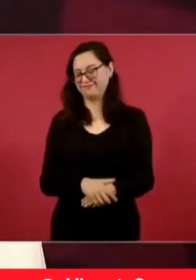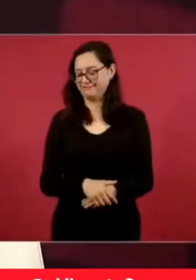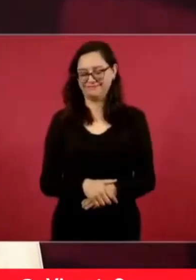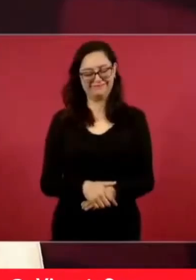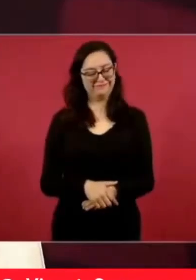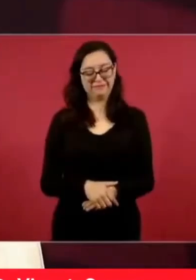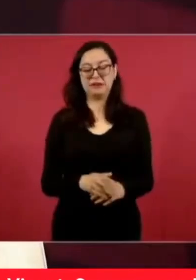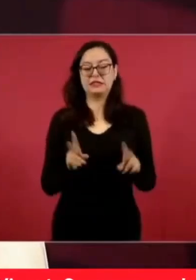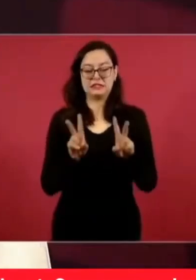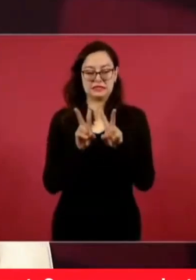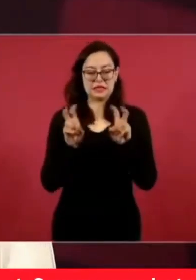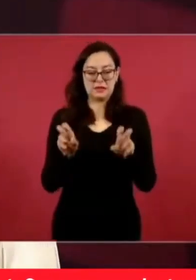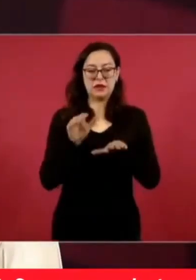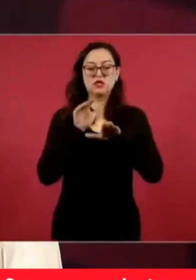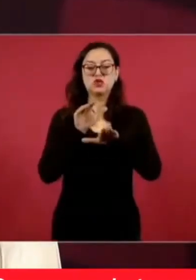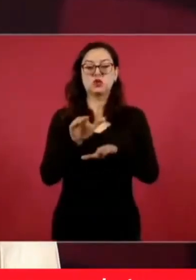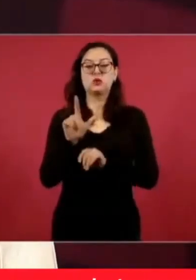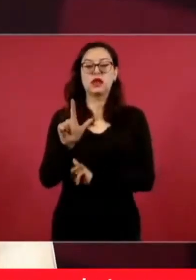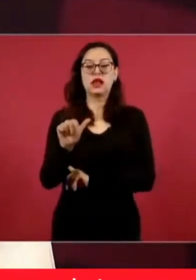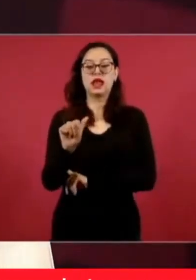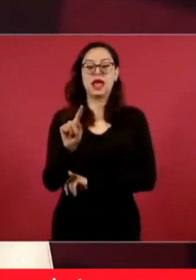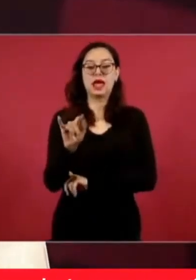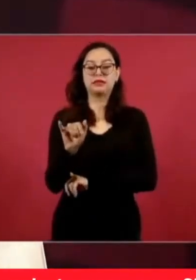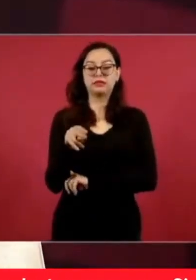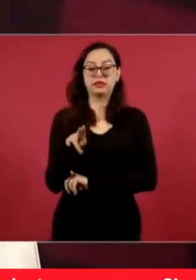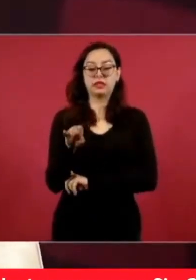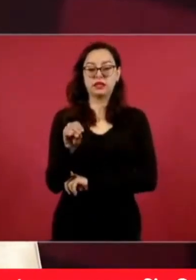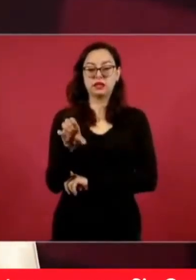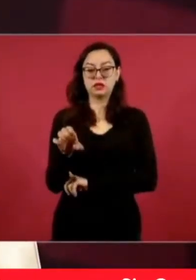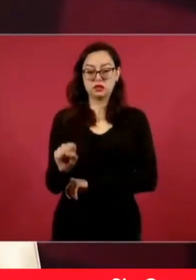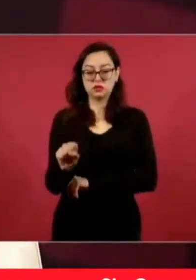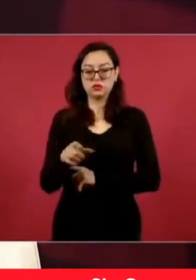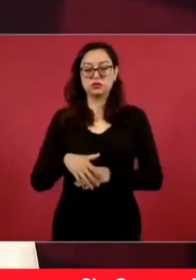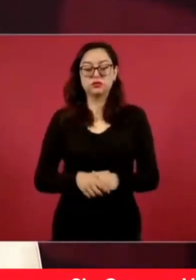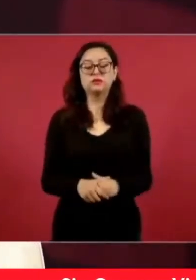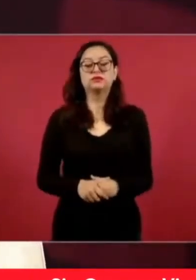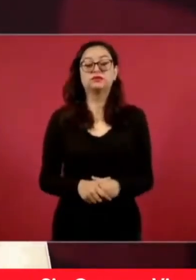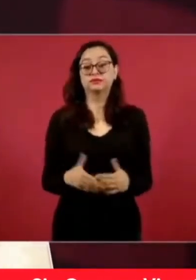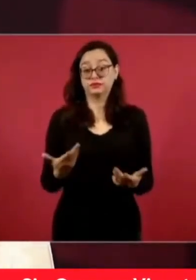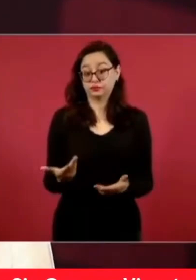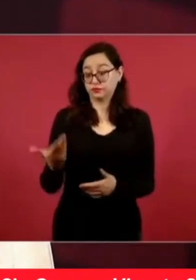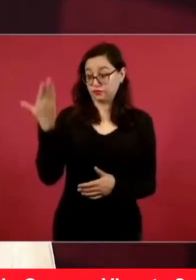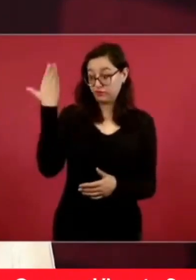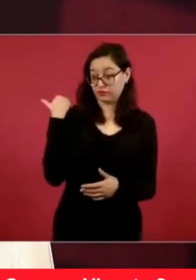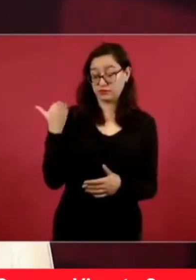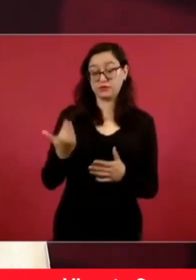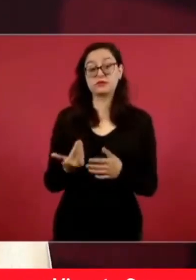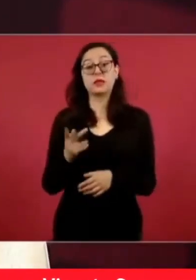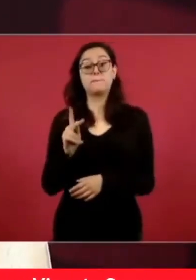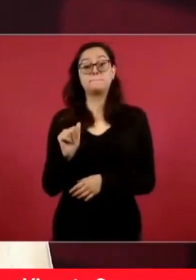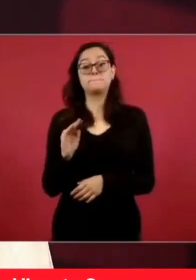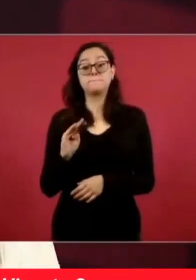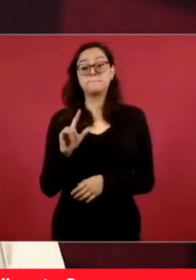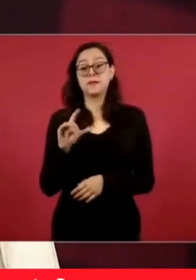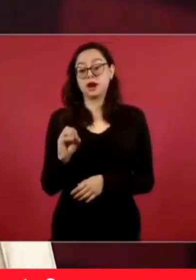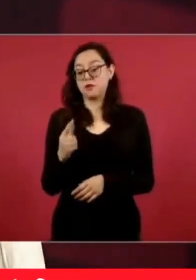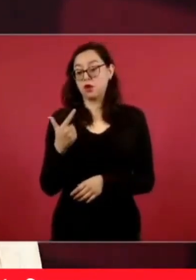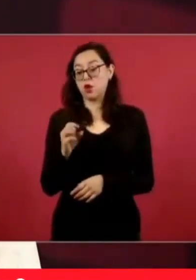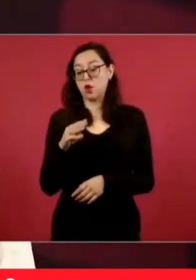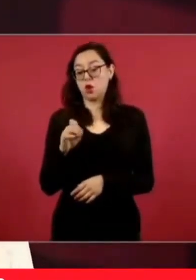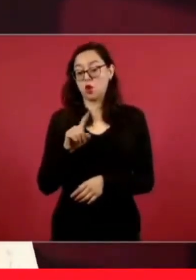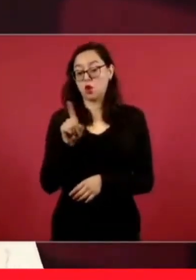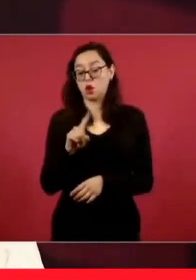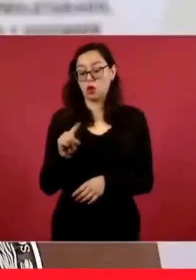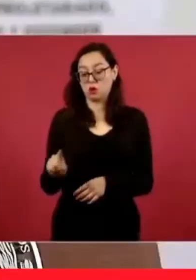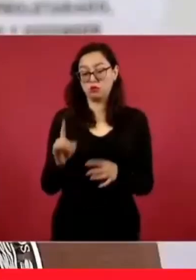la participación en conferencia de prensa matutina del titular de la Unidad de Inteligencia Financiera, Pablo Gómez, para explicar